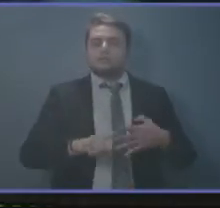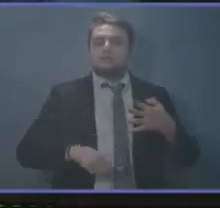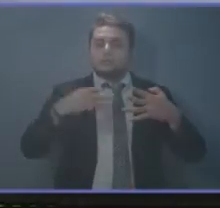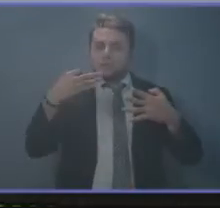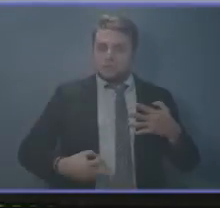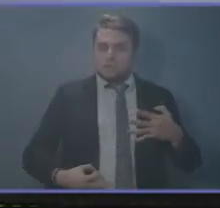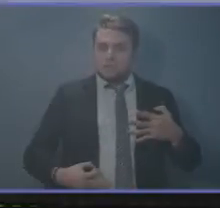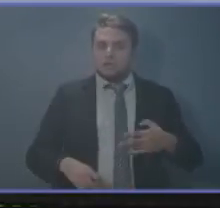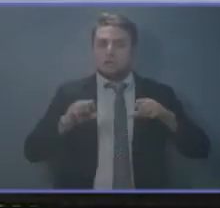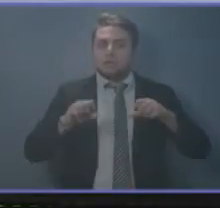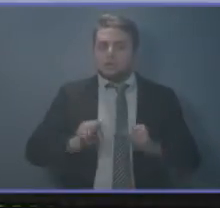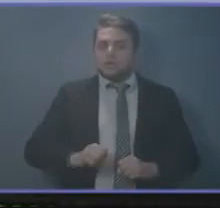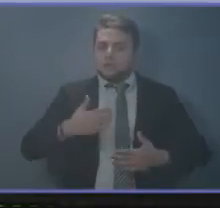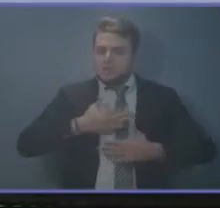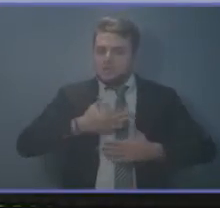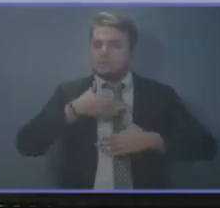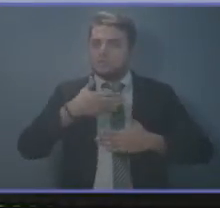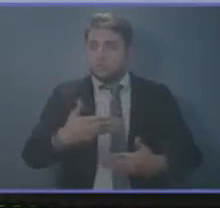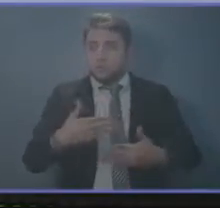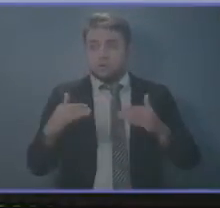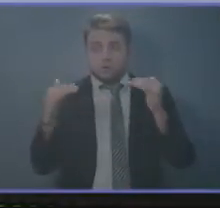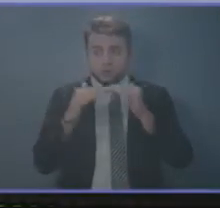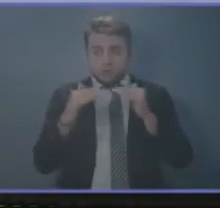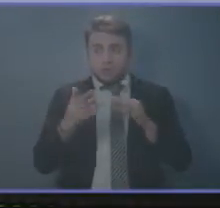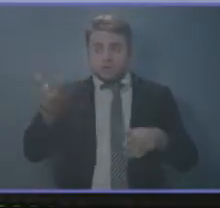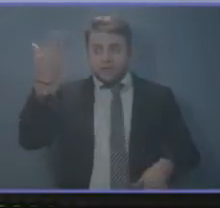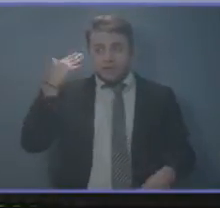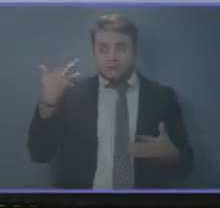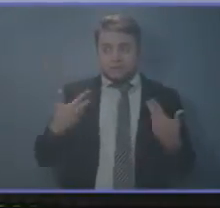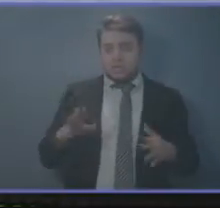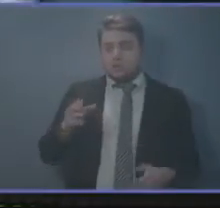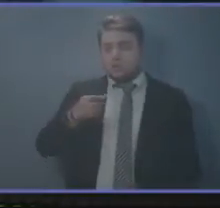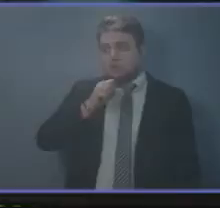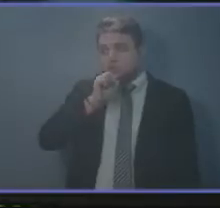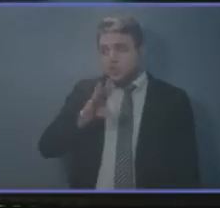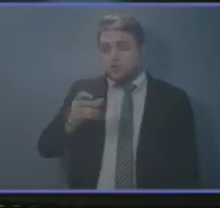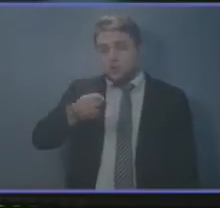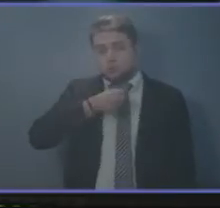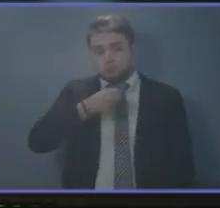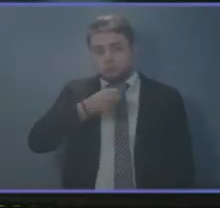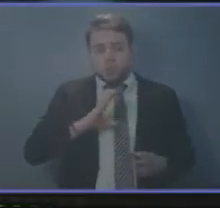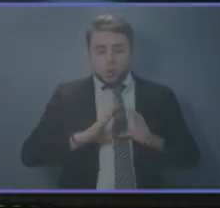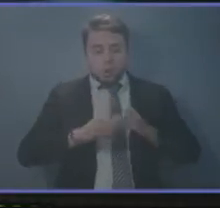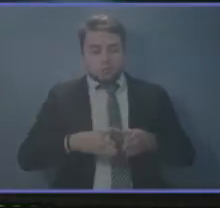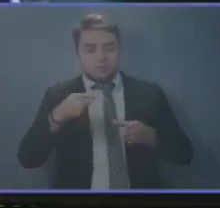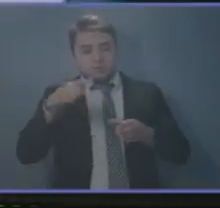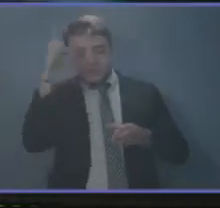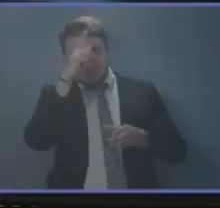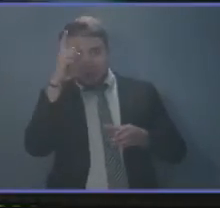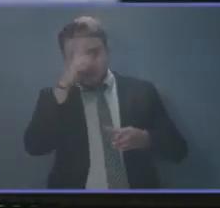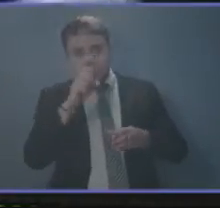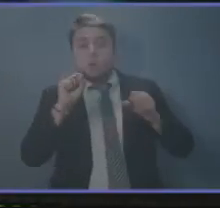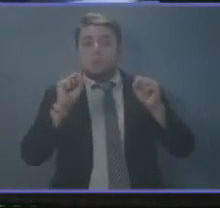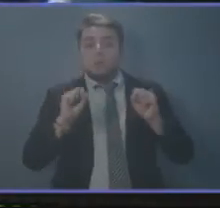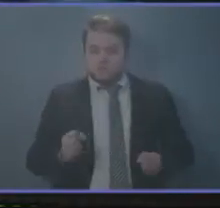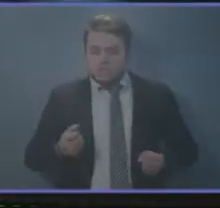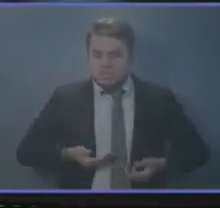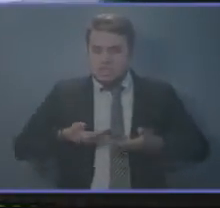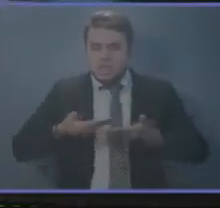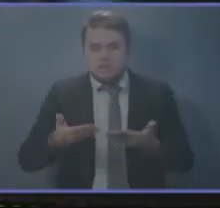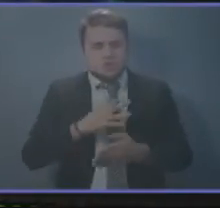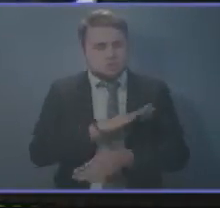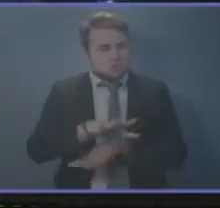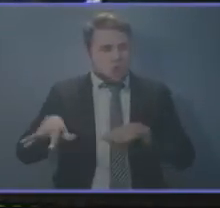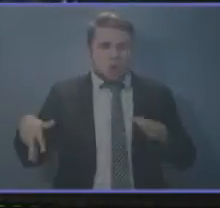tengan la plena disposición, así como lo expresaron en la Comisión de Trabajo y Previsión Social, de darle todas las